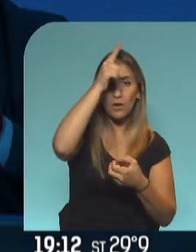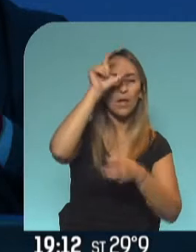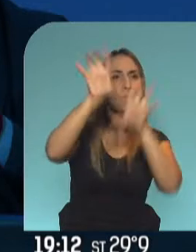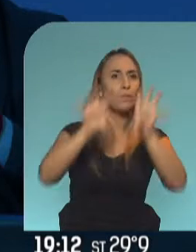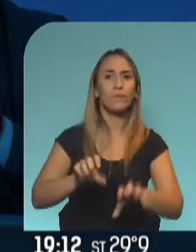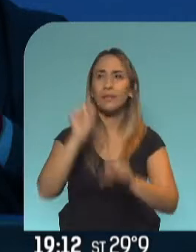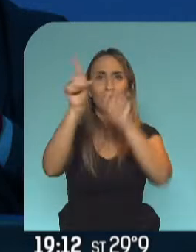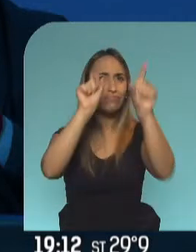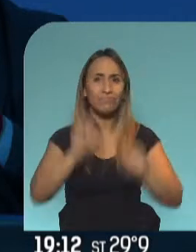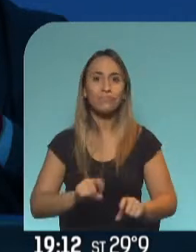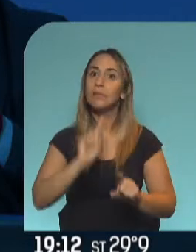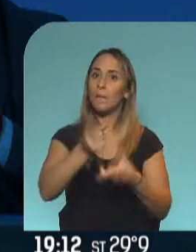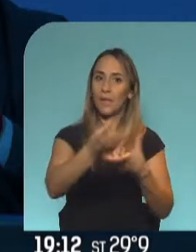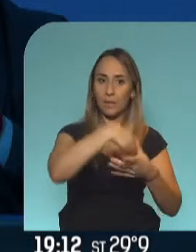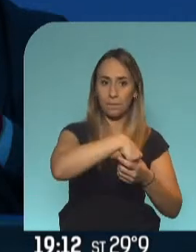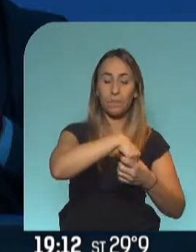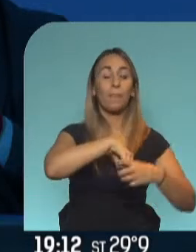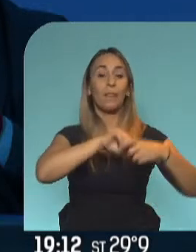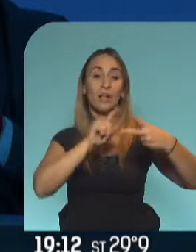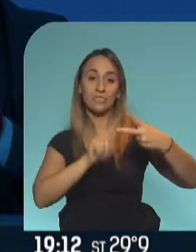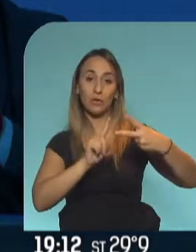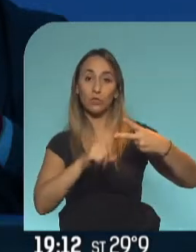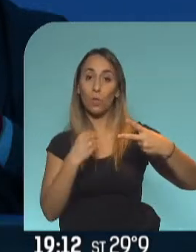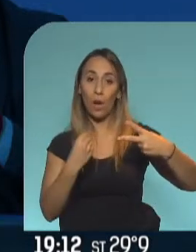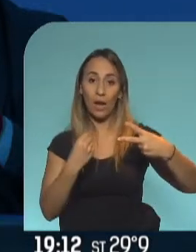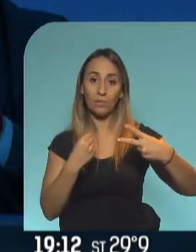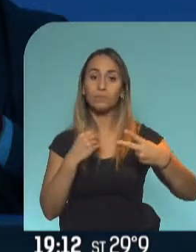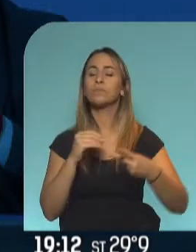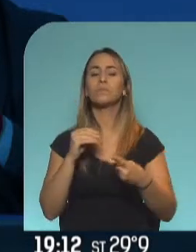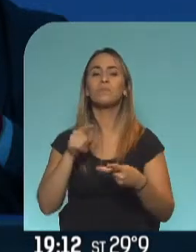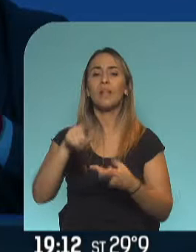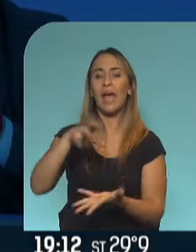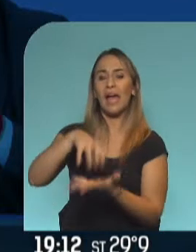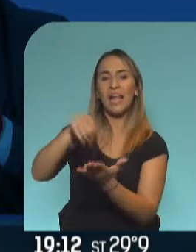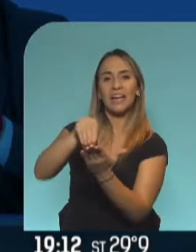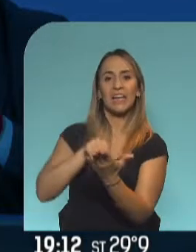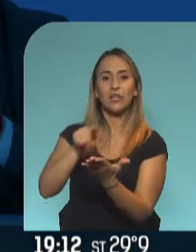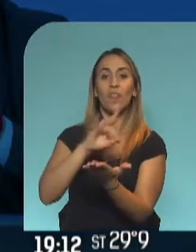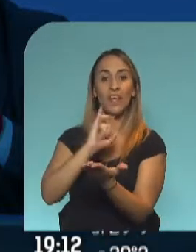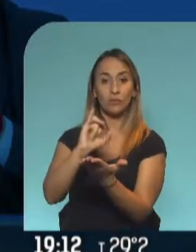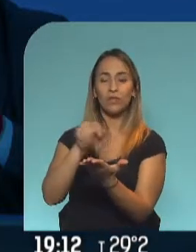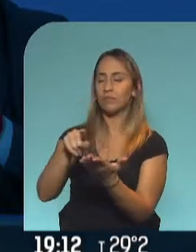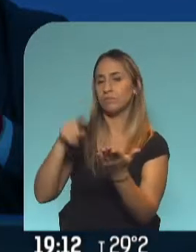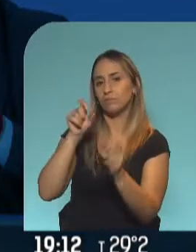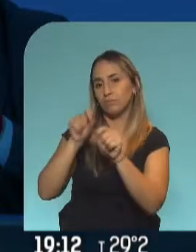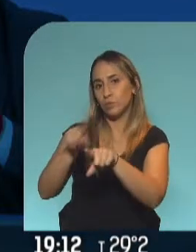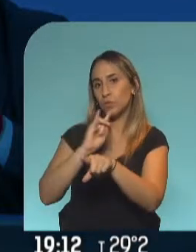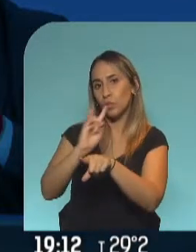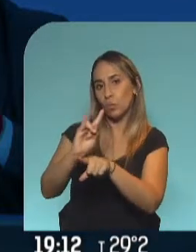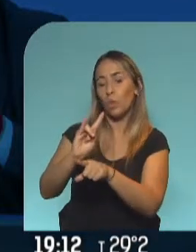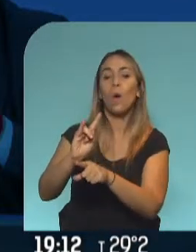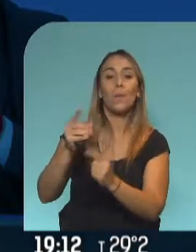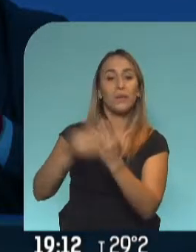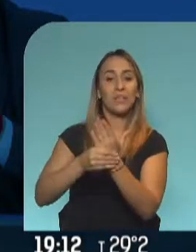¿sí? Ahí vemos el segundo ítem, que es la adhesión al registro de denuncias. Eso depende puntualmente del Ministerio de Seguridad y lo que se